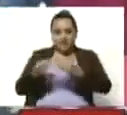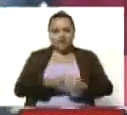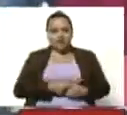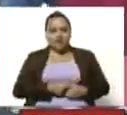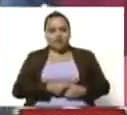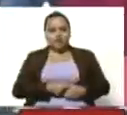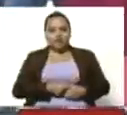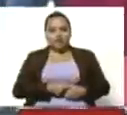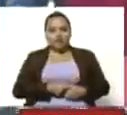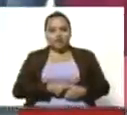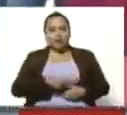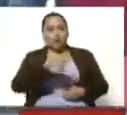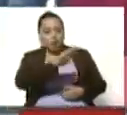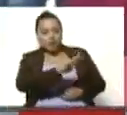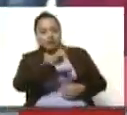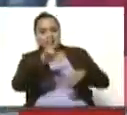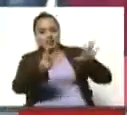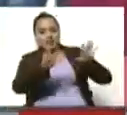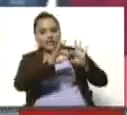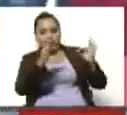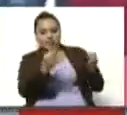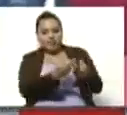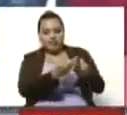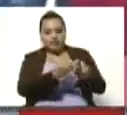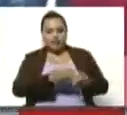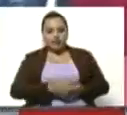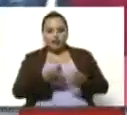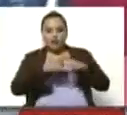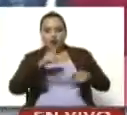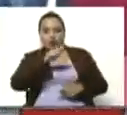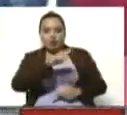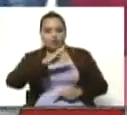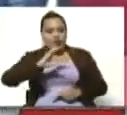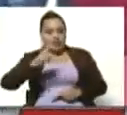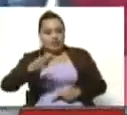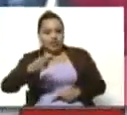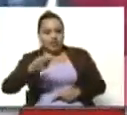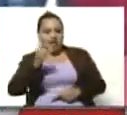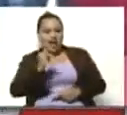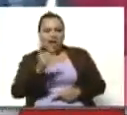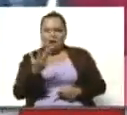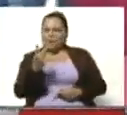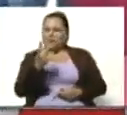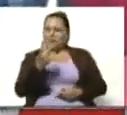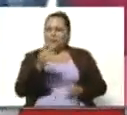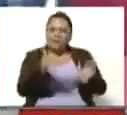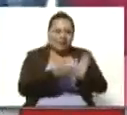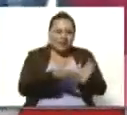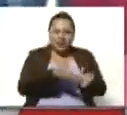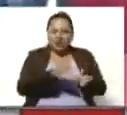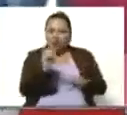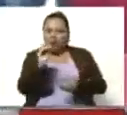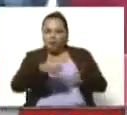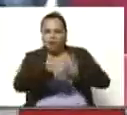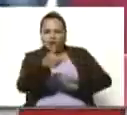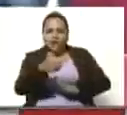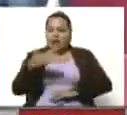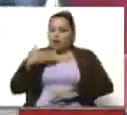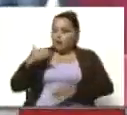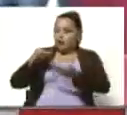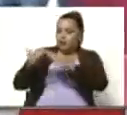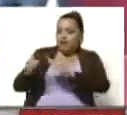47 familias y en la vt es que hay mil y tantos cuánto me dijiste mil no en mi comunidad en la